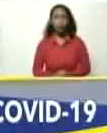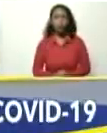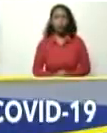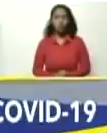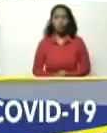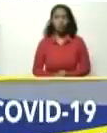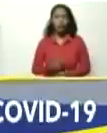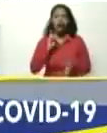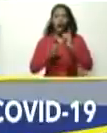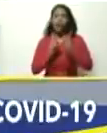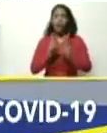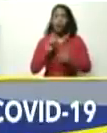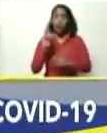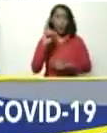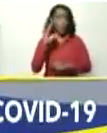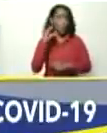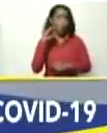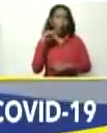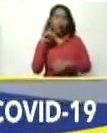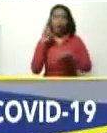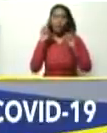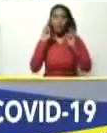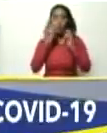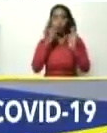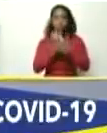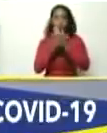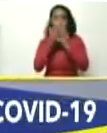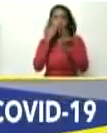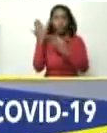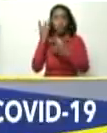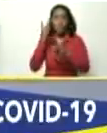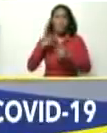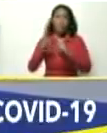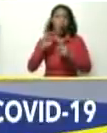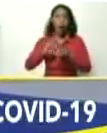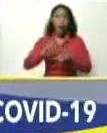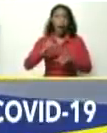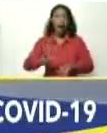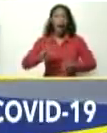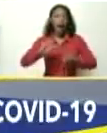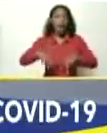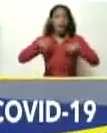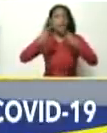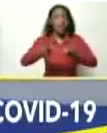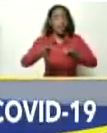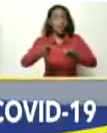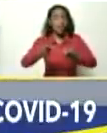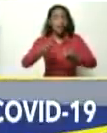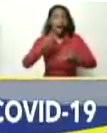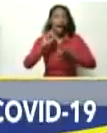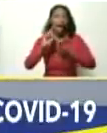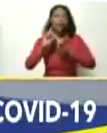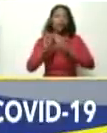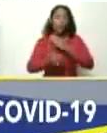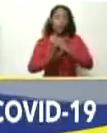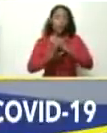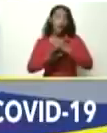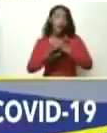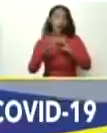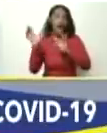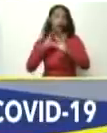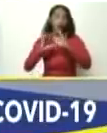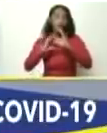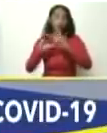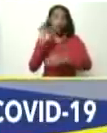A veces no se habla de eso. Ah, pero si hubiera sido al revés, Alfred Nazaret, todavía los medios internacionales estuvieran